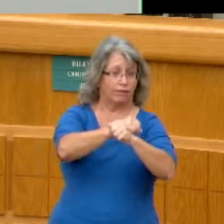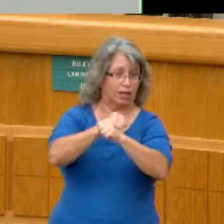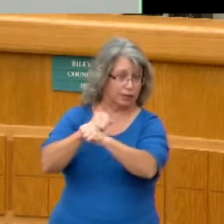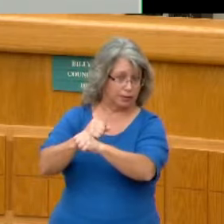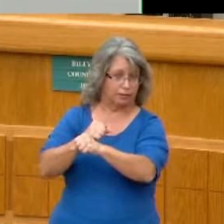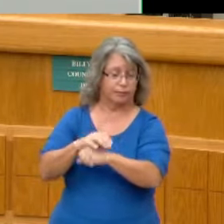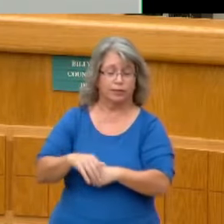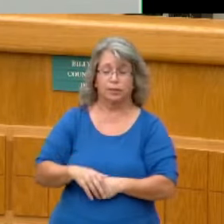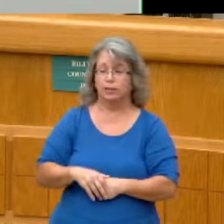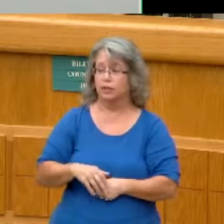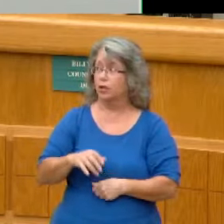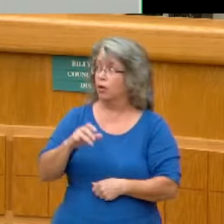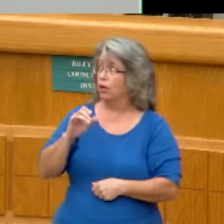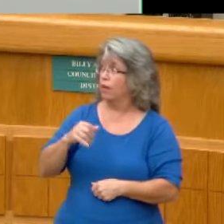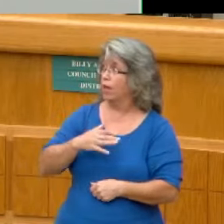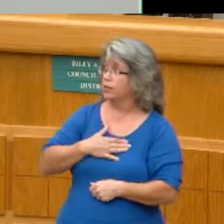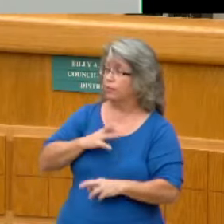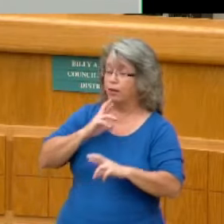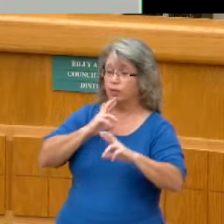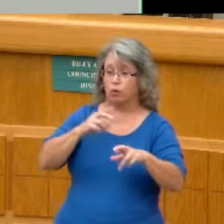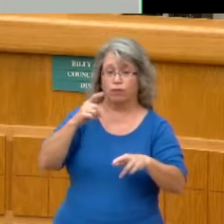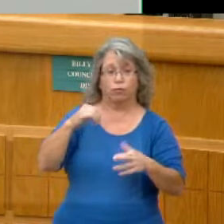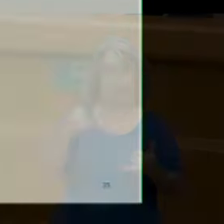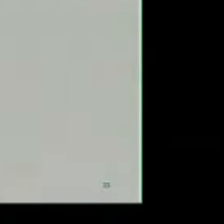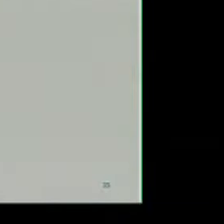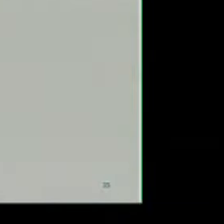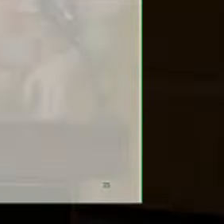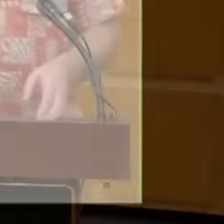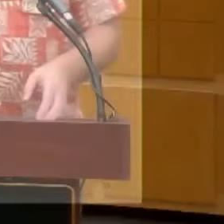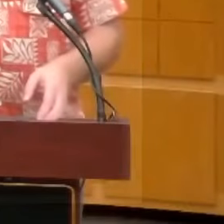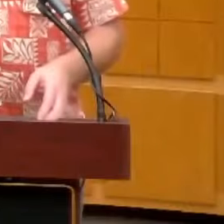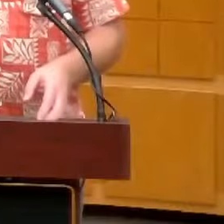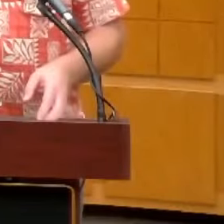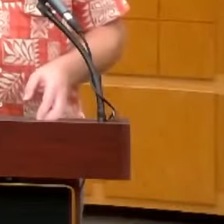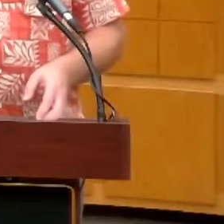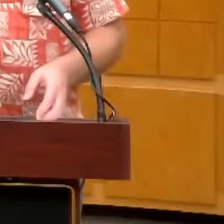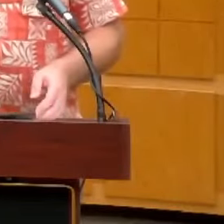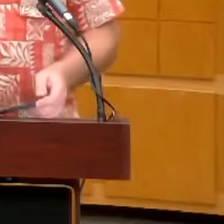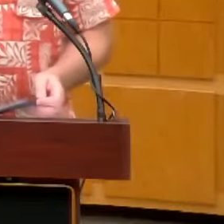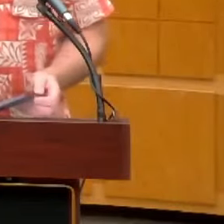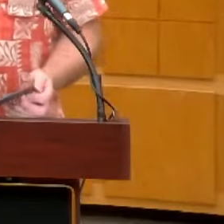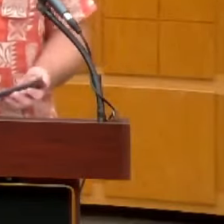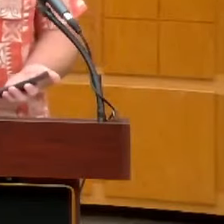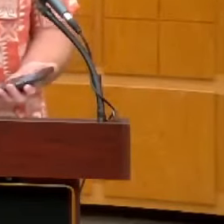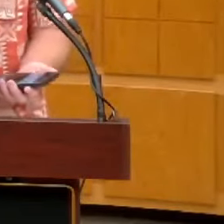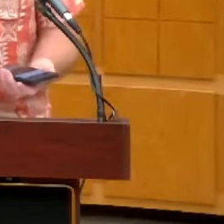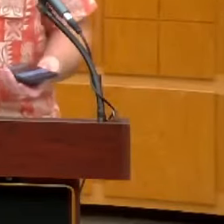you for tuning in, and we'll see what the numbers say next week.